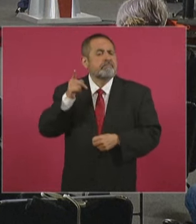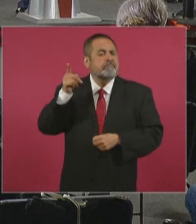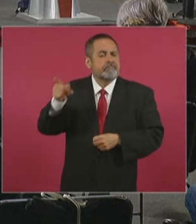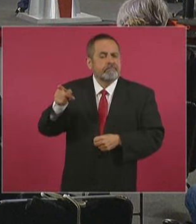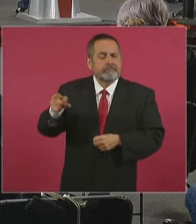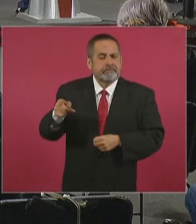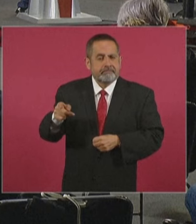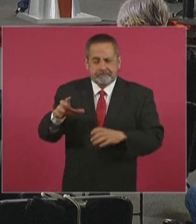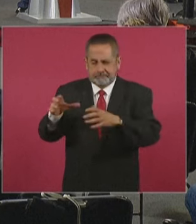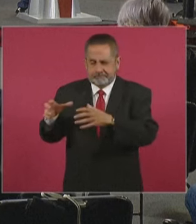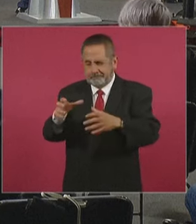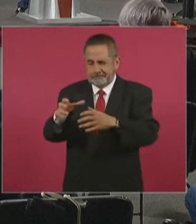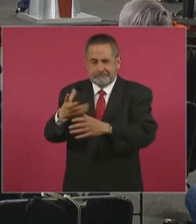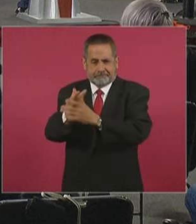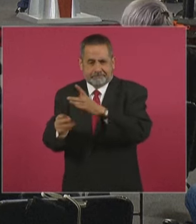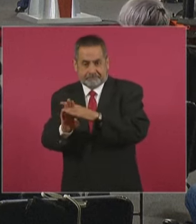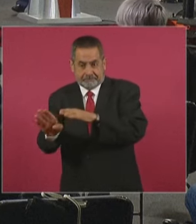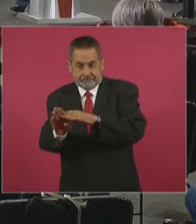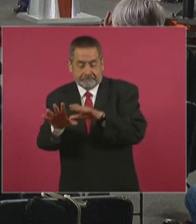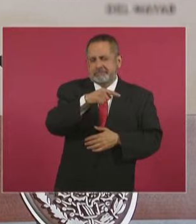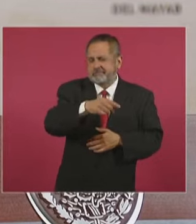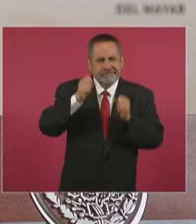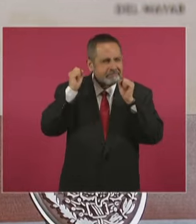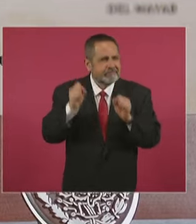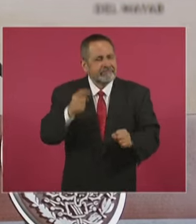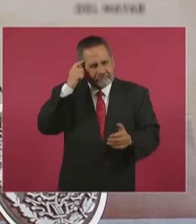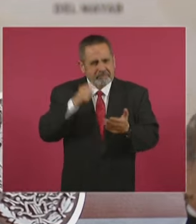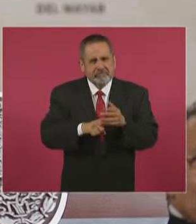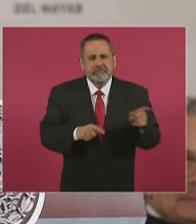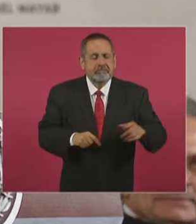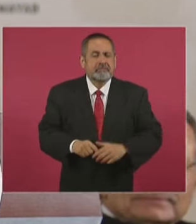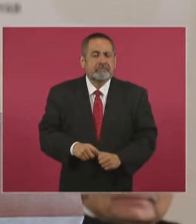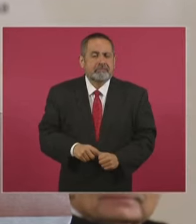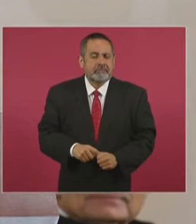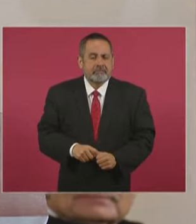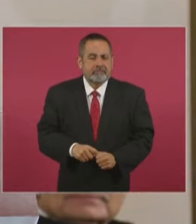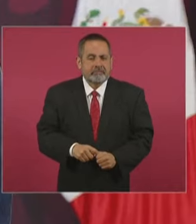decidieron dejarlos libres no fueron